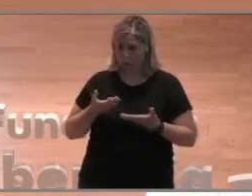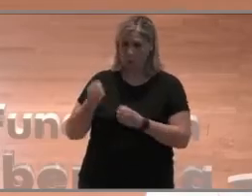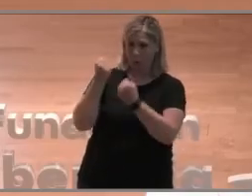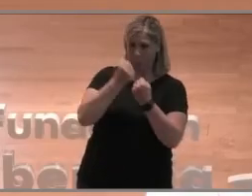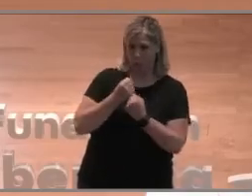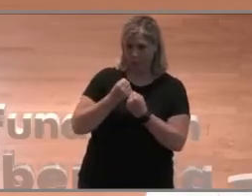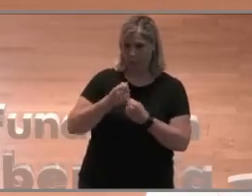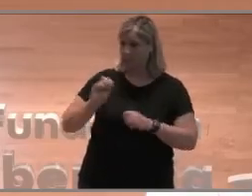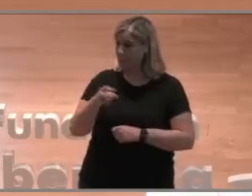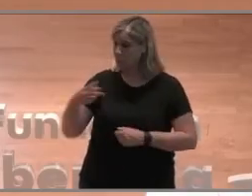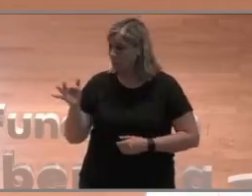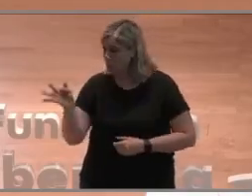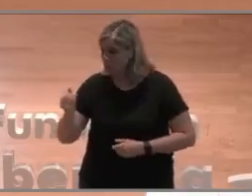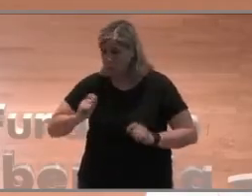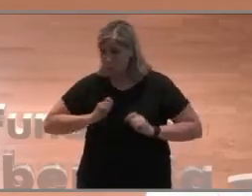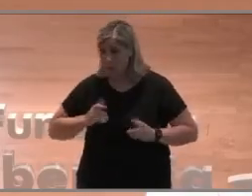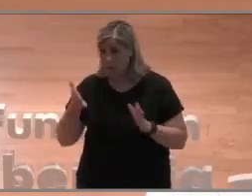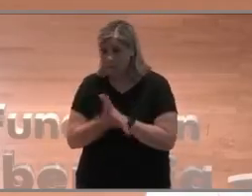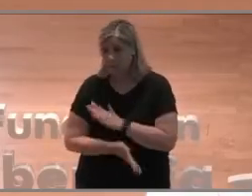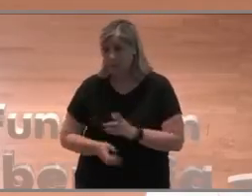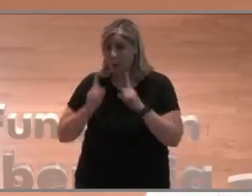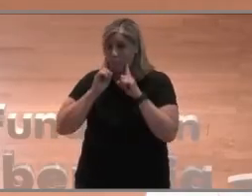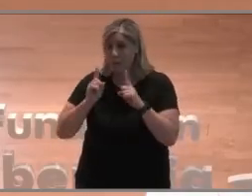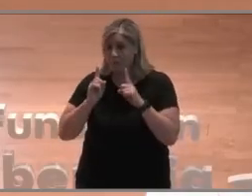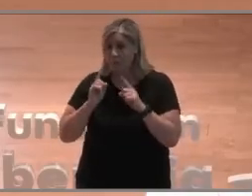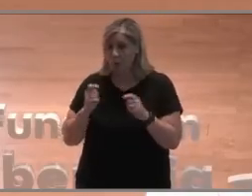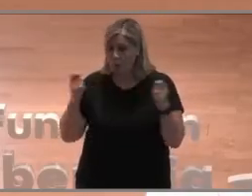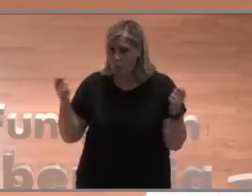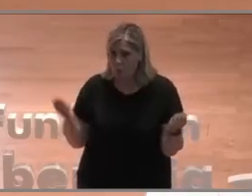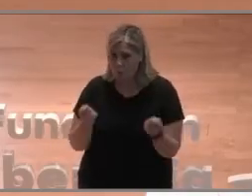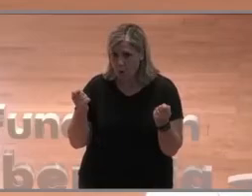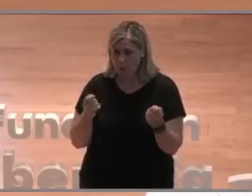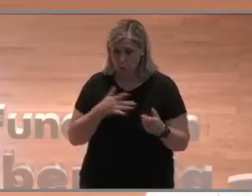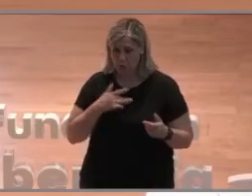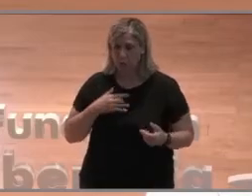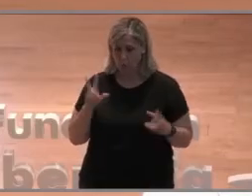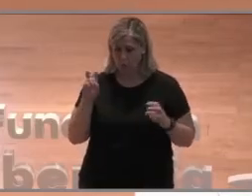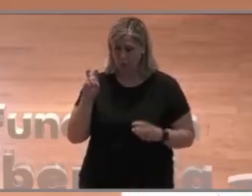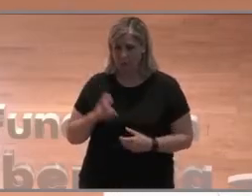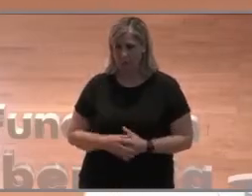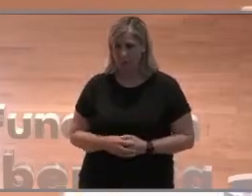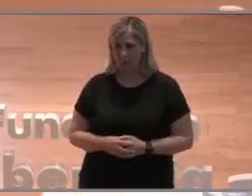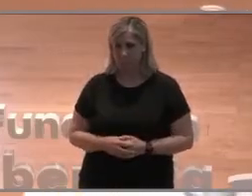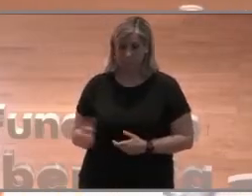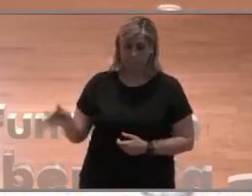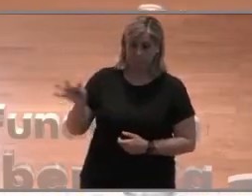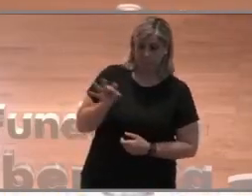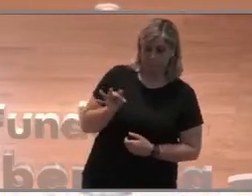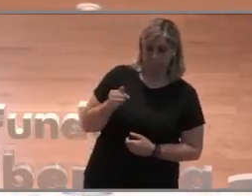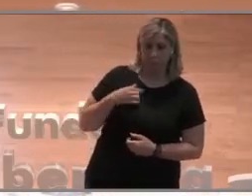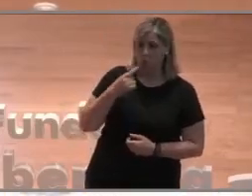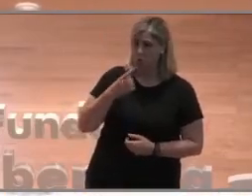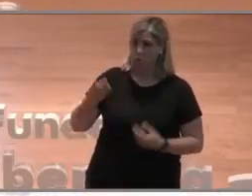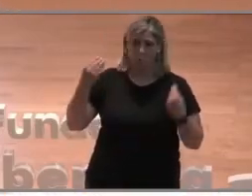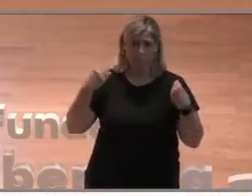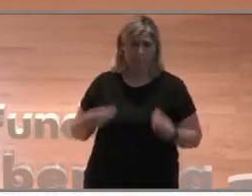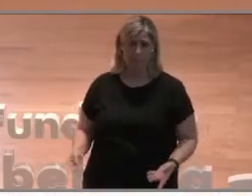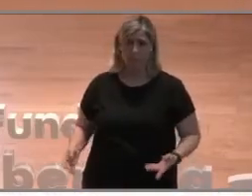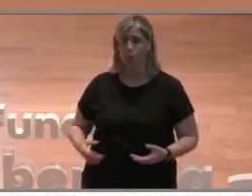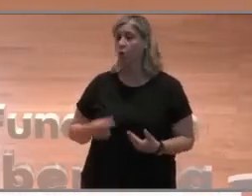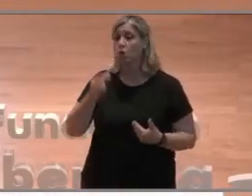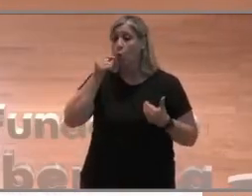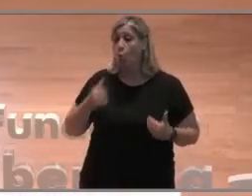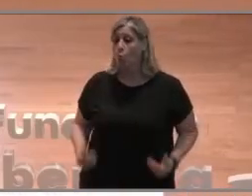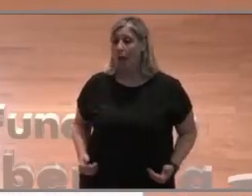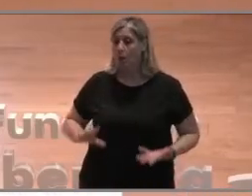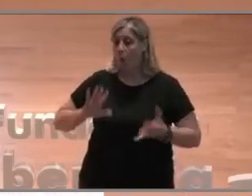resultados positivos. Por tanto, sirve la prevención y la promoción de la salud, sirven. Rafa. Yo diría lo mismo, ¿no? Que el ser humano